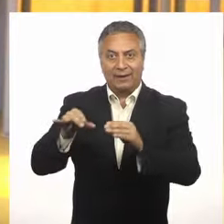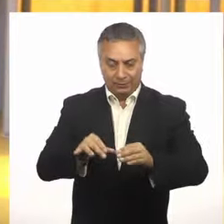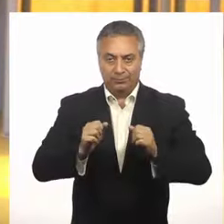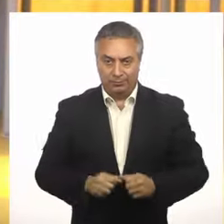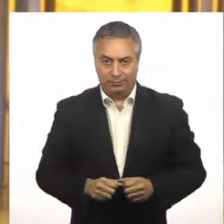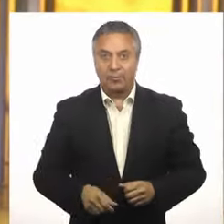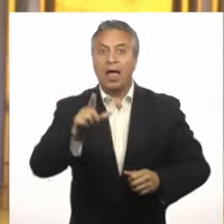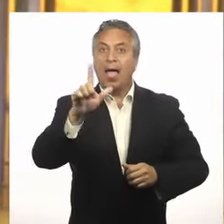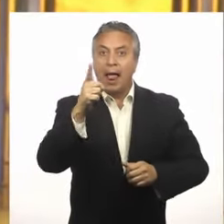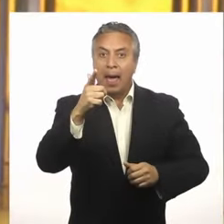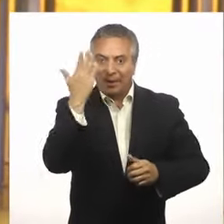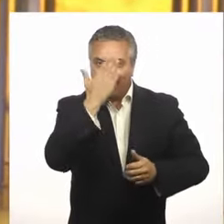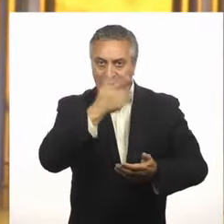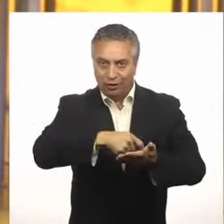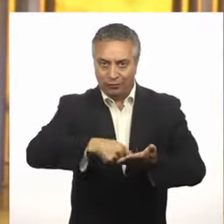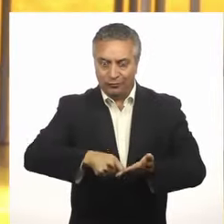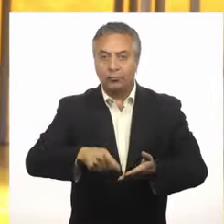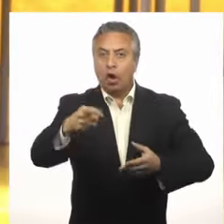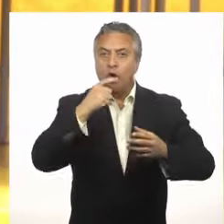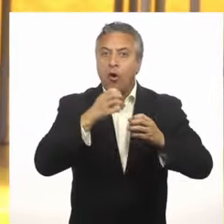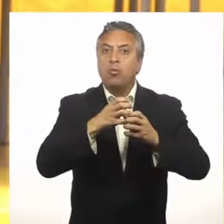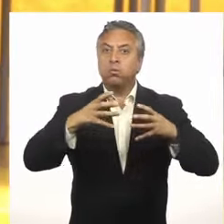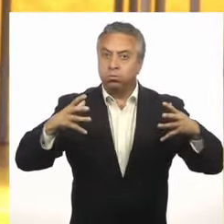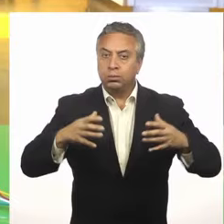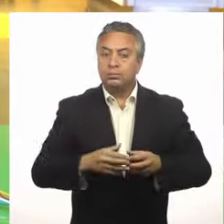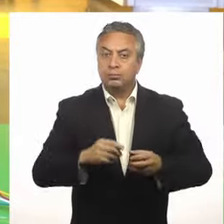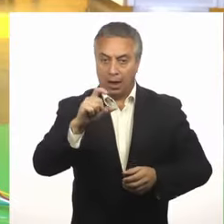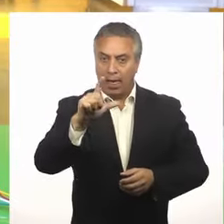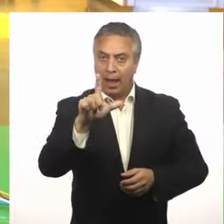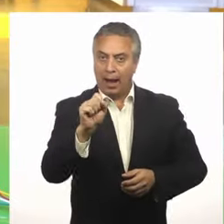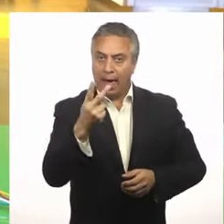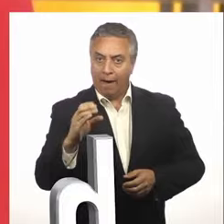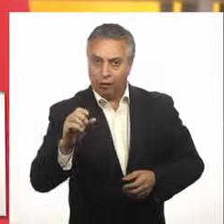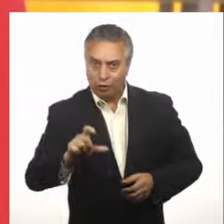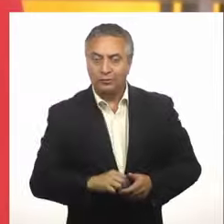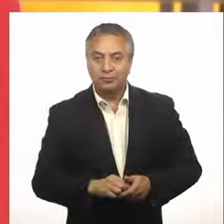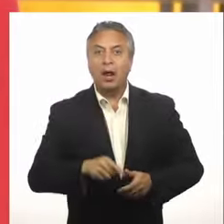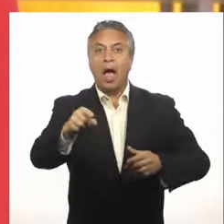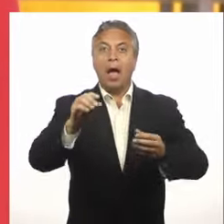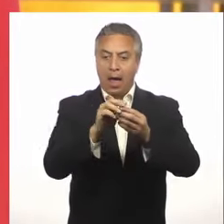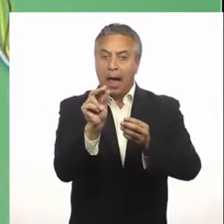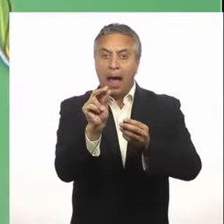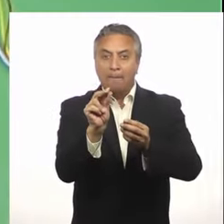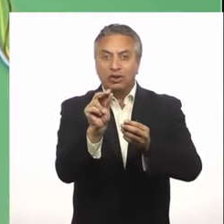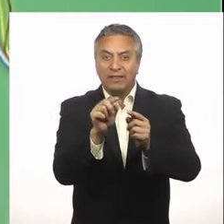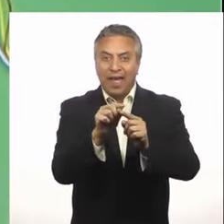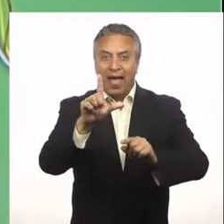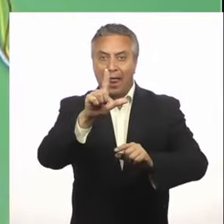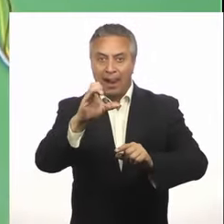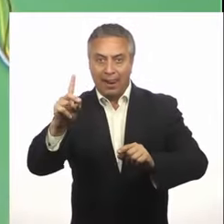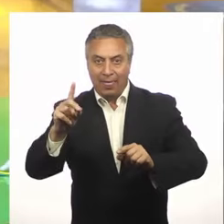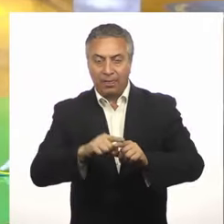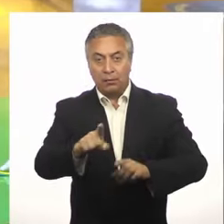Lápiz grafito. Un globo. Un clavo. Ampolleta LED. Un